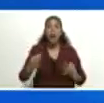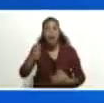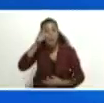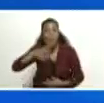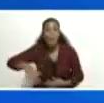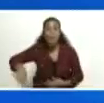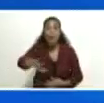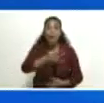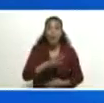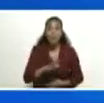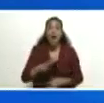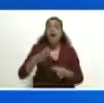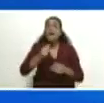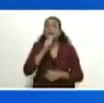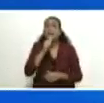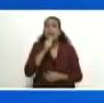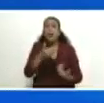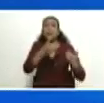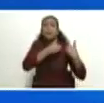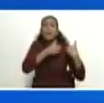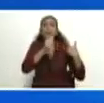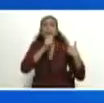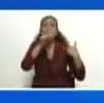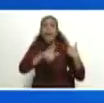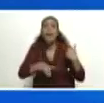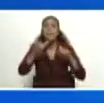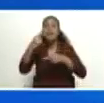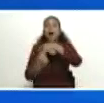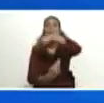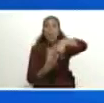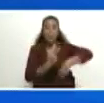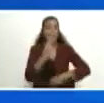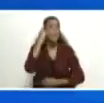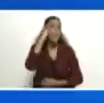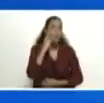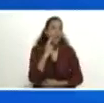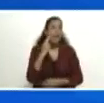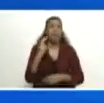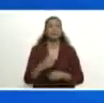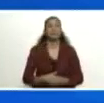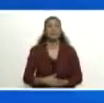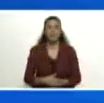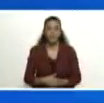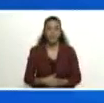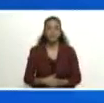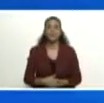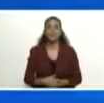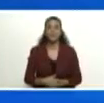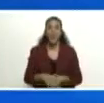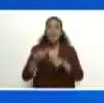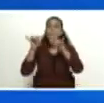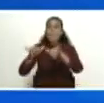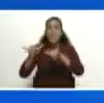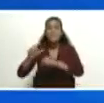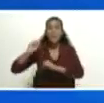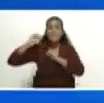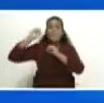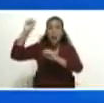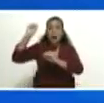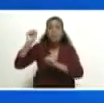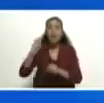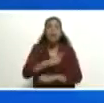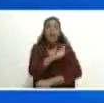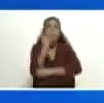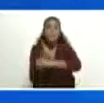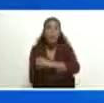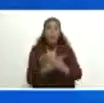pueblo que solo los puede garantizar, ¿quién? La revolución bolivariana, nuestra patria y el poder